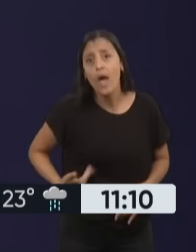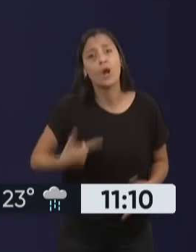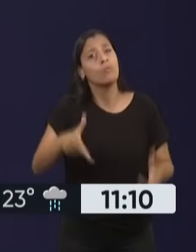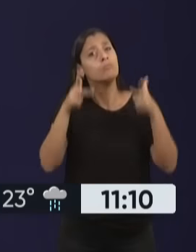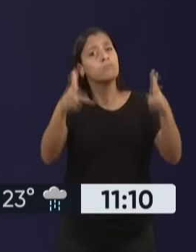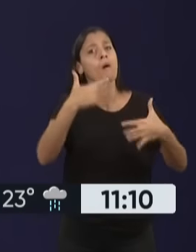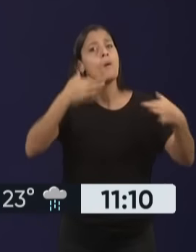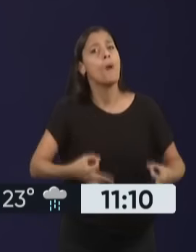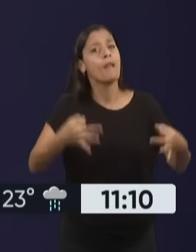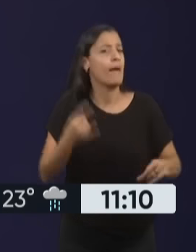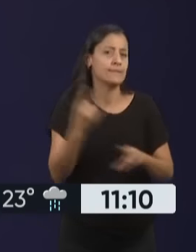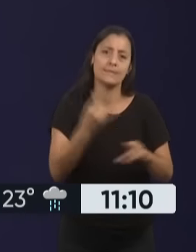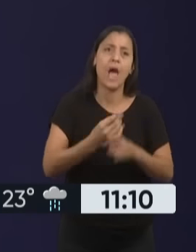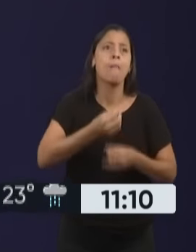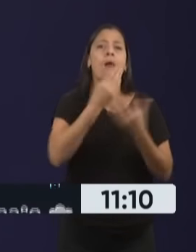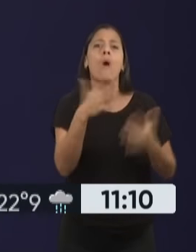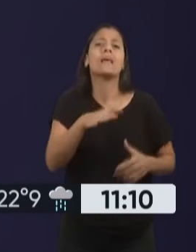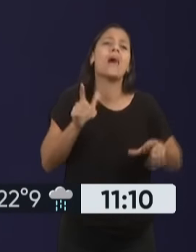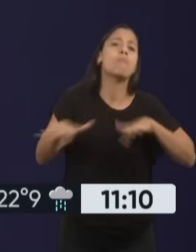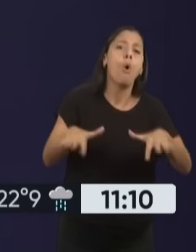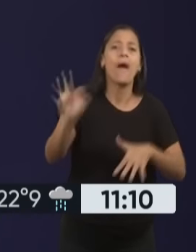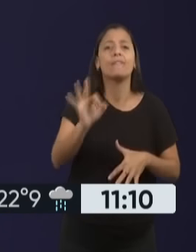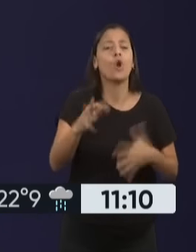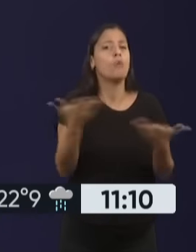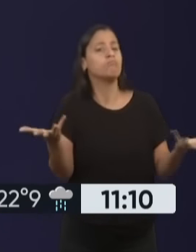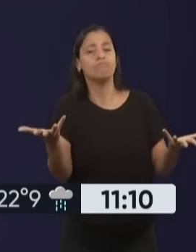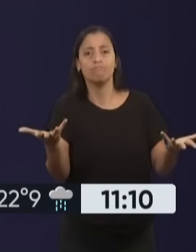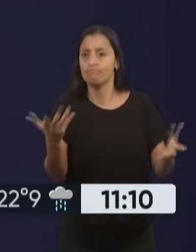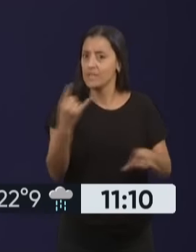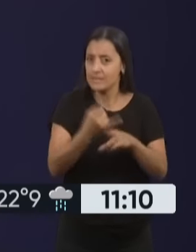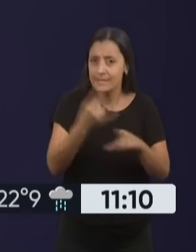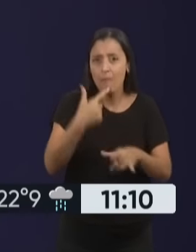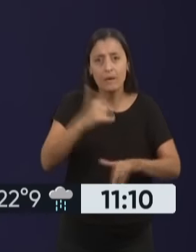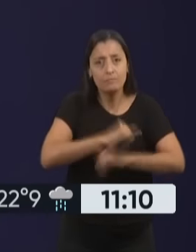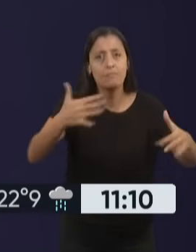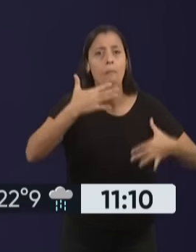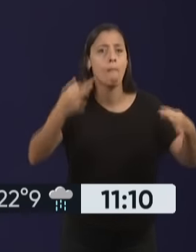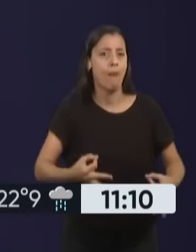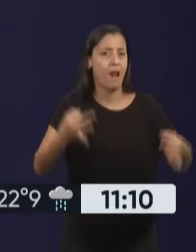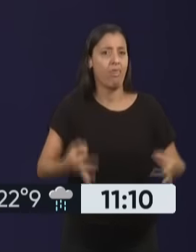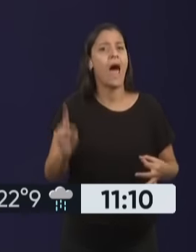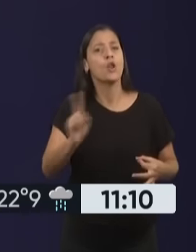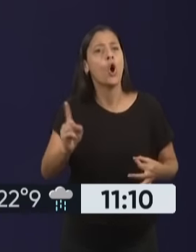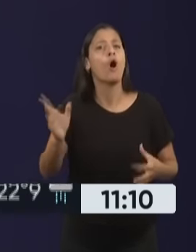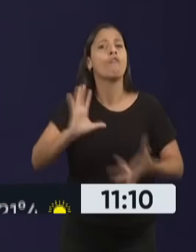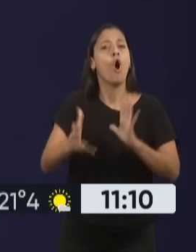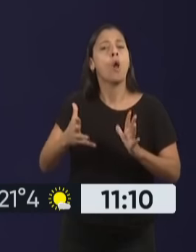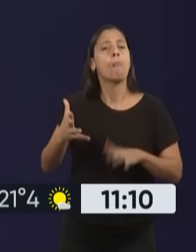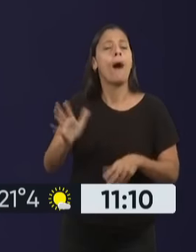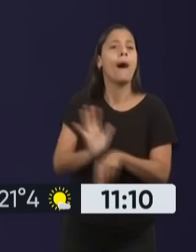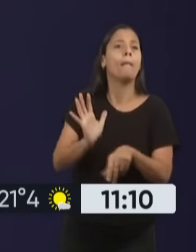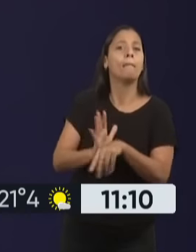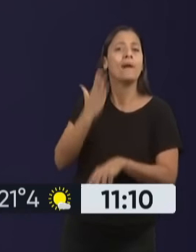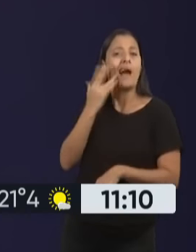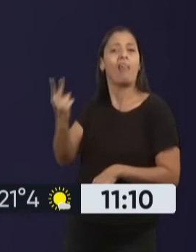verdad en todos los ámbitos y no va eh Y no va a dejar pasar la hipocresía de quienes quieren